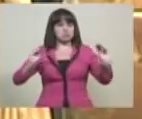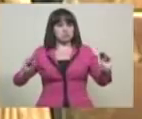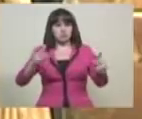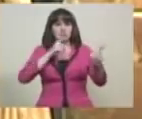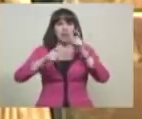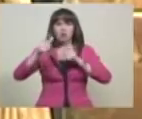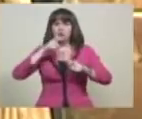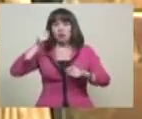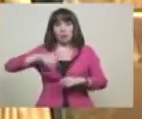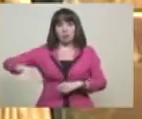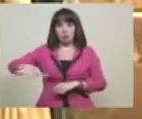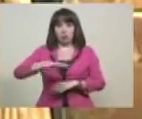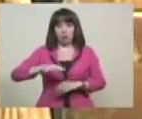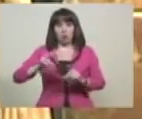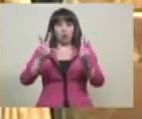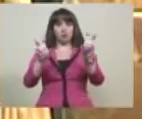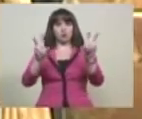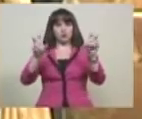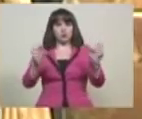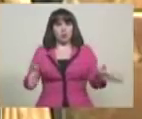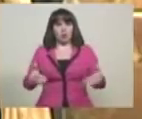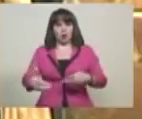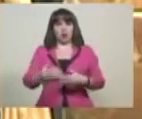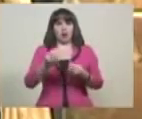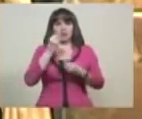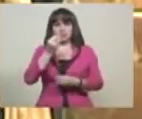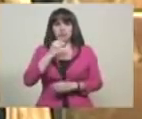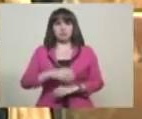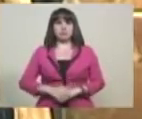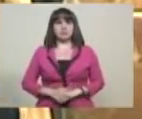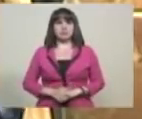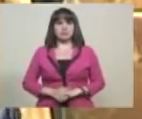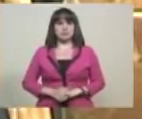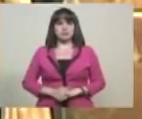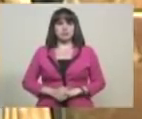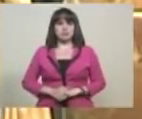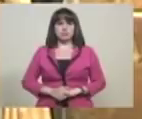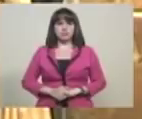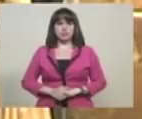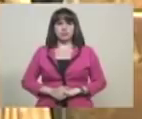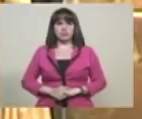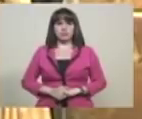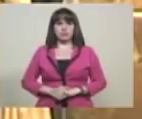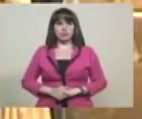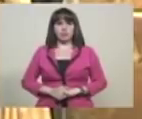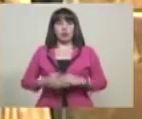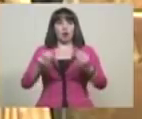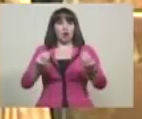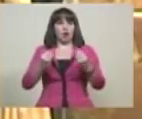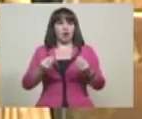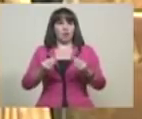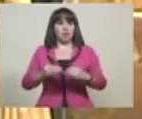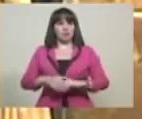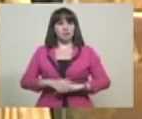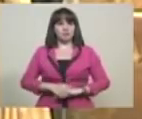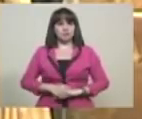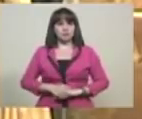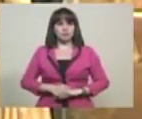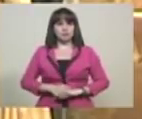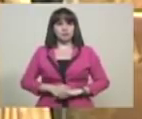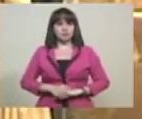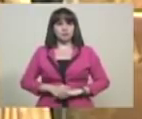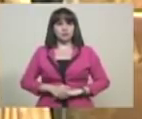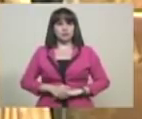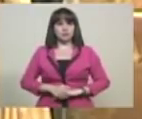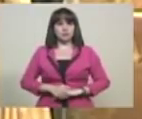para convocar, para crear los CLAP, los comités locales de abastecimiento y producción. Abastecimiento y producción,